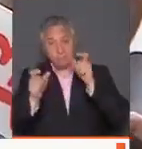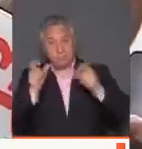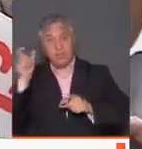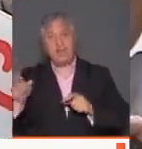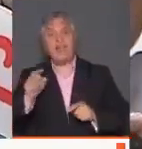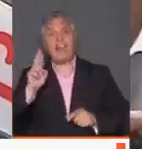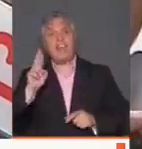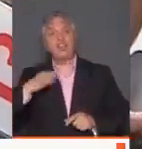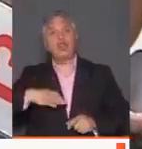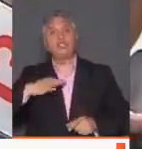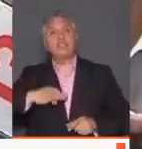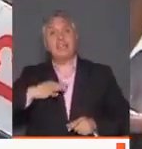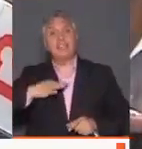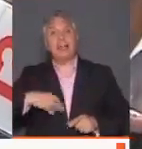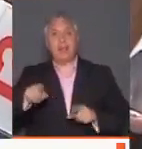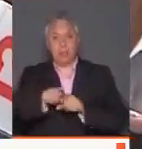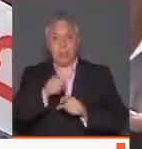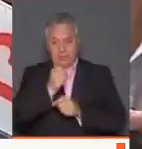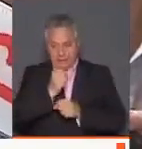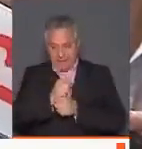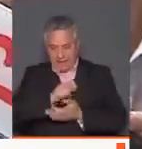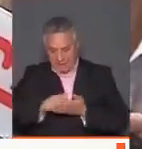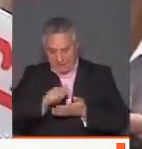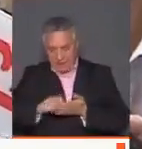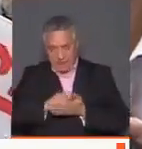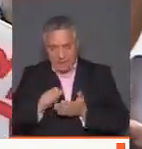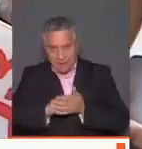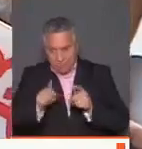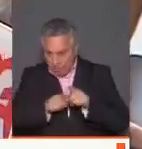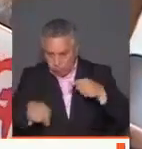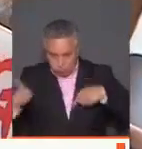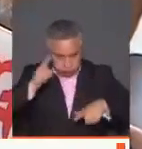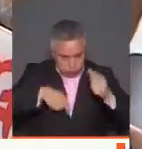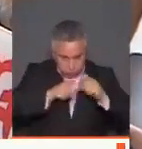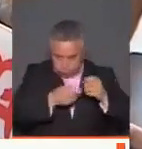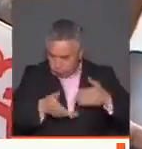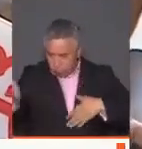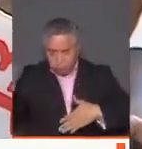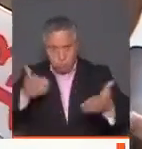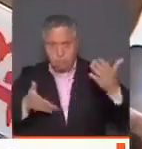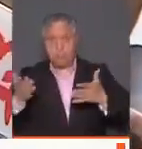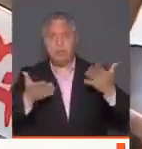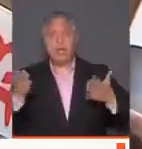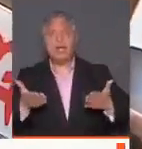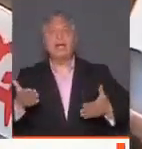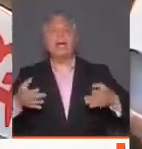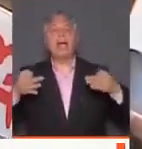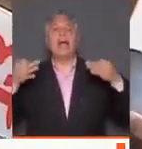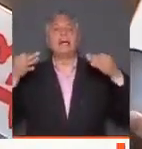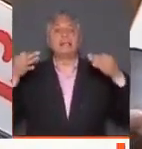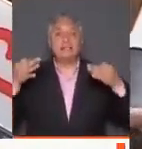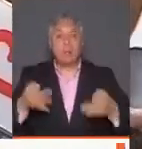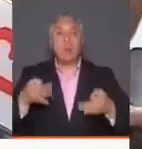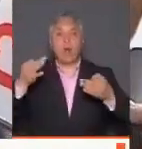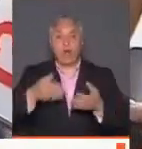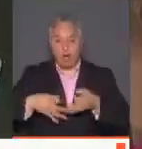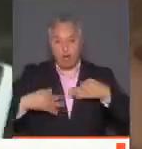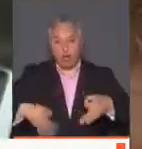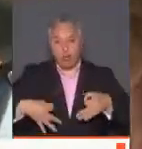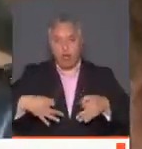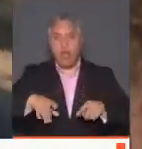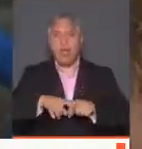tienen que hacer una gran cantidad de trámites administrativos internos para asegurar que toda la documentación esté